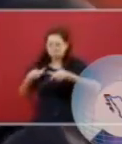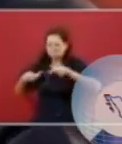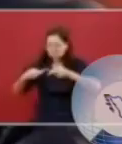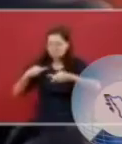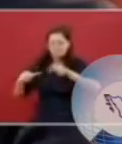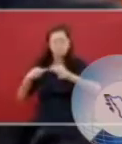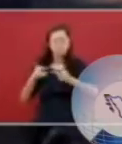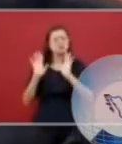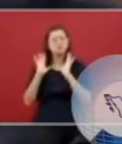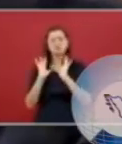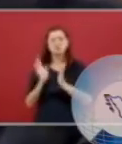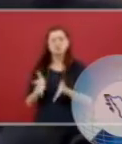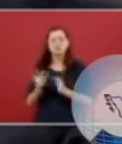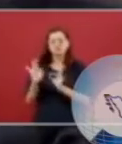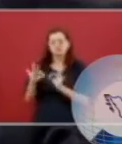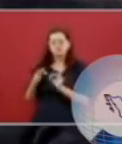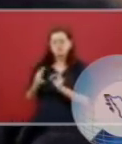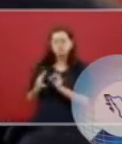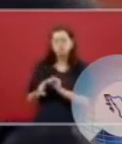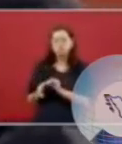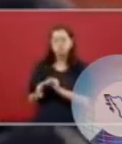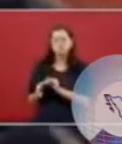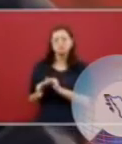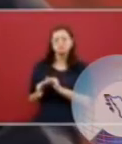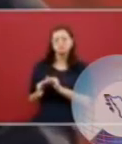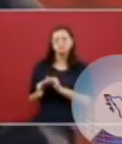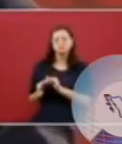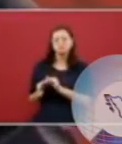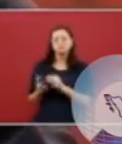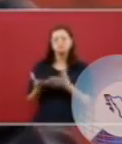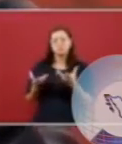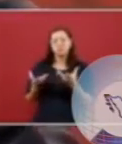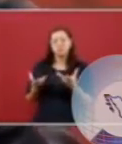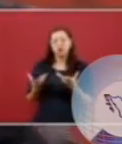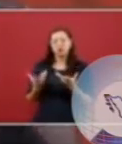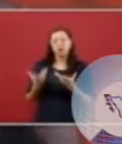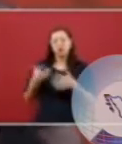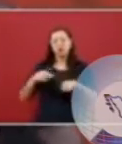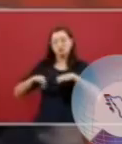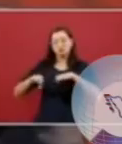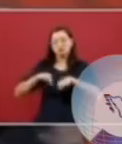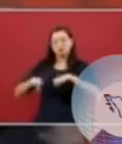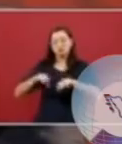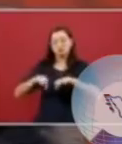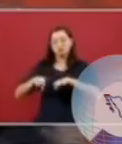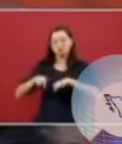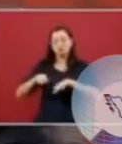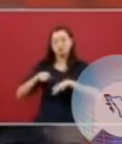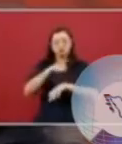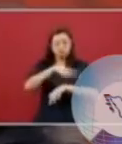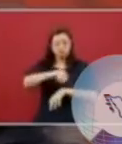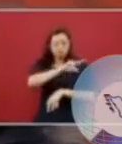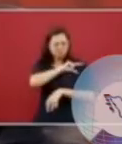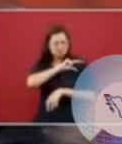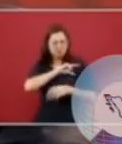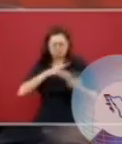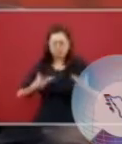estamos trabajando de manera coordinada con el sector